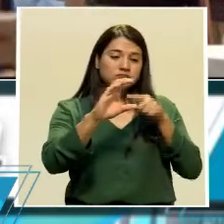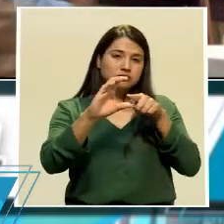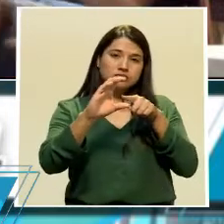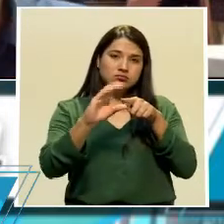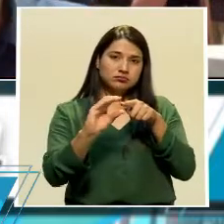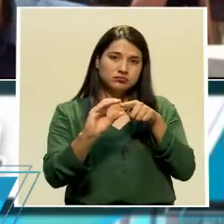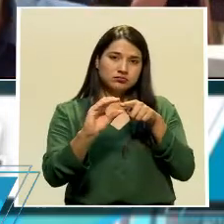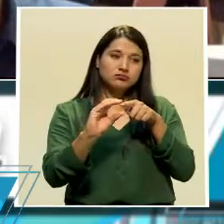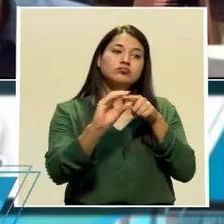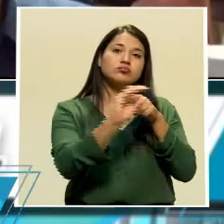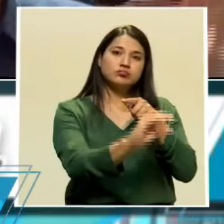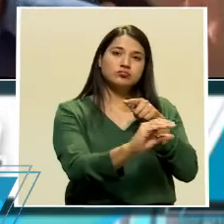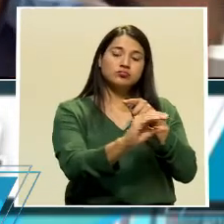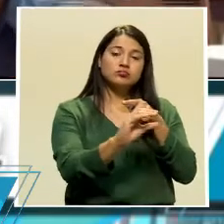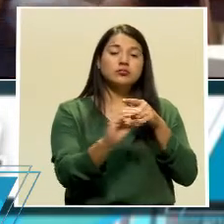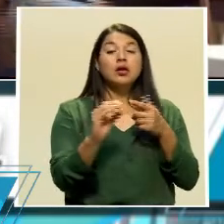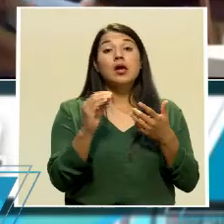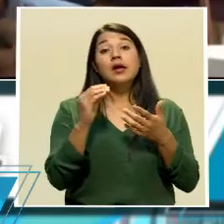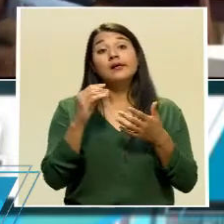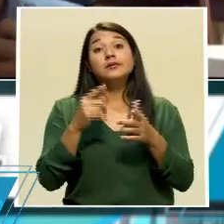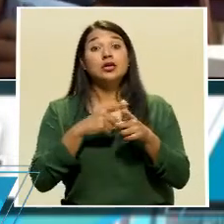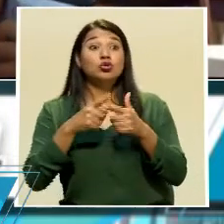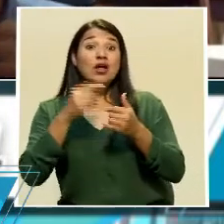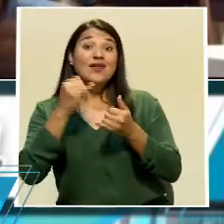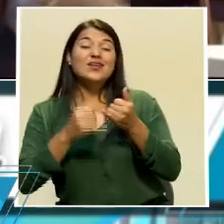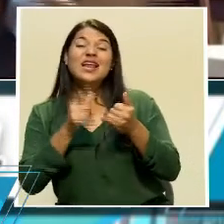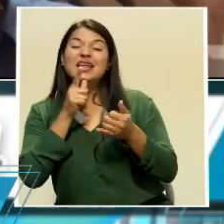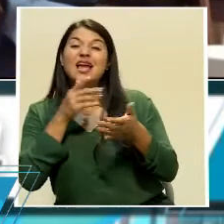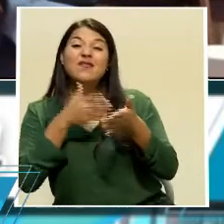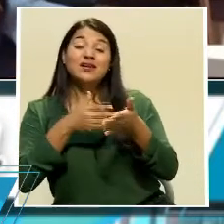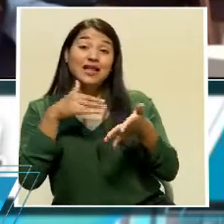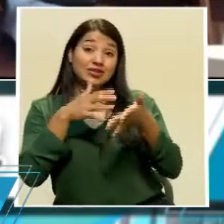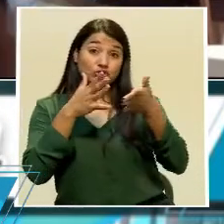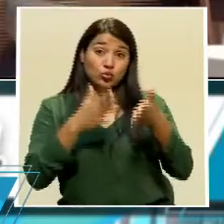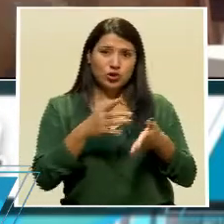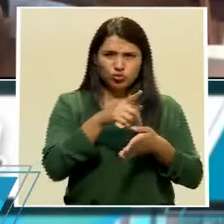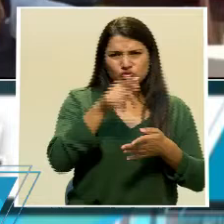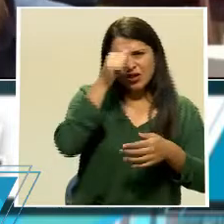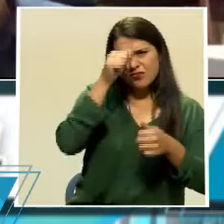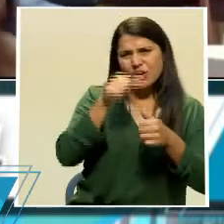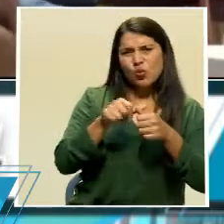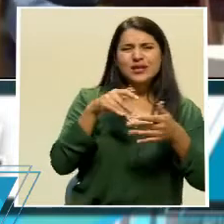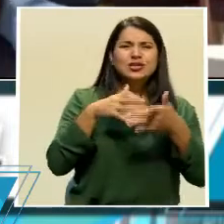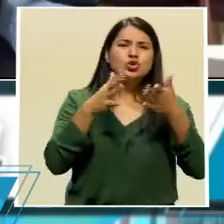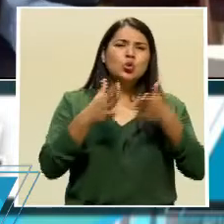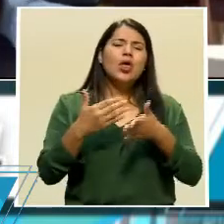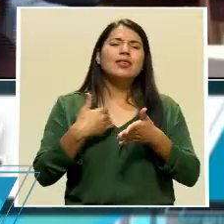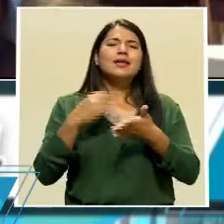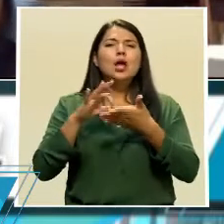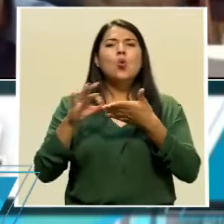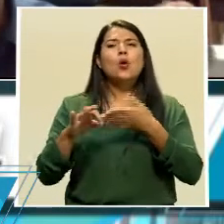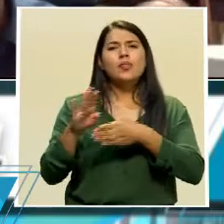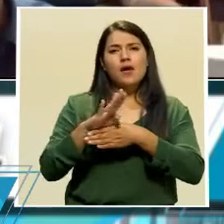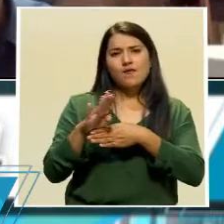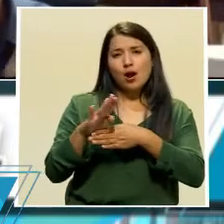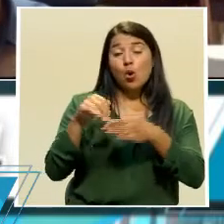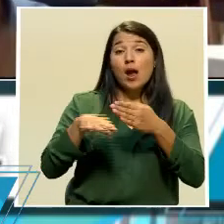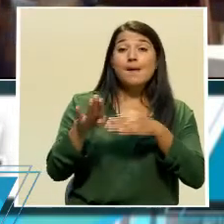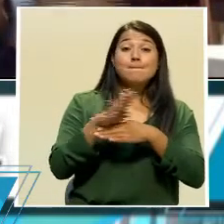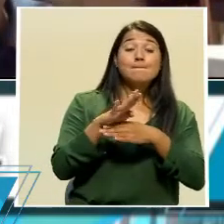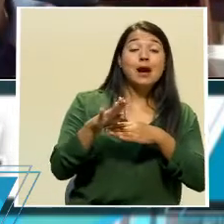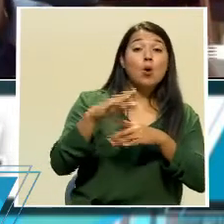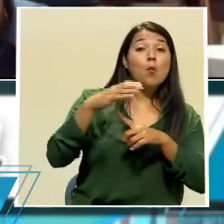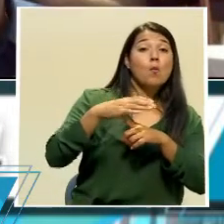pagar el costo de esta transferencia. Recordemos que los estudiantes tienen una cuenta bancaria, ya sea en el Popular o en el BCR, y ahí se le deposita.